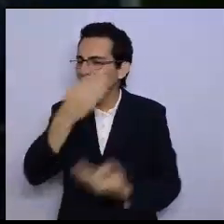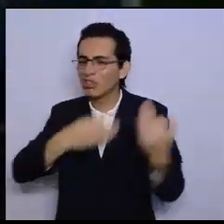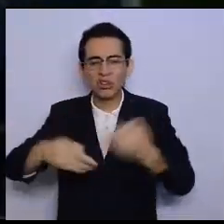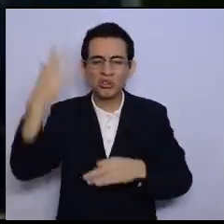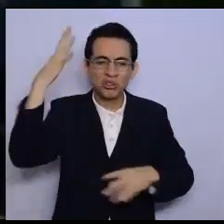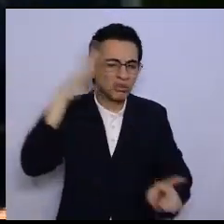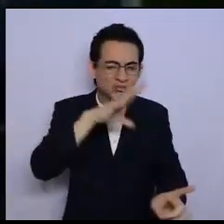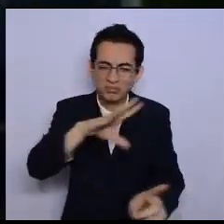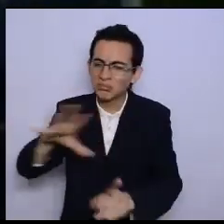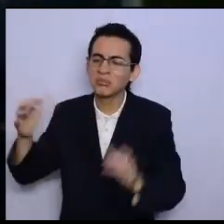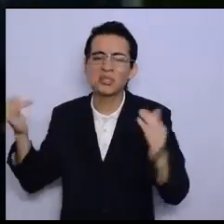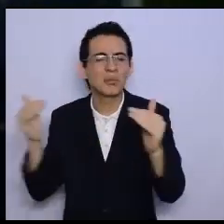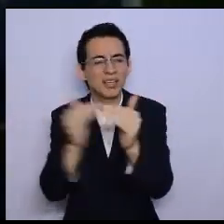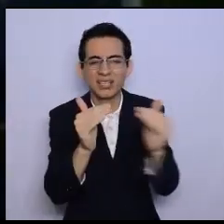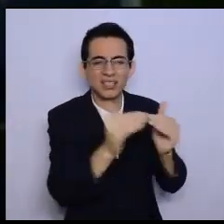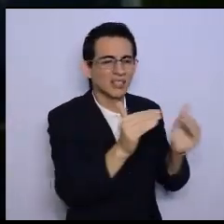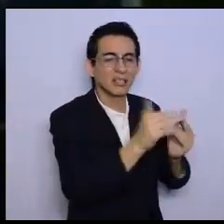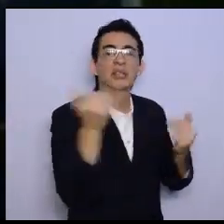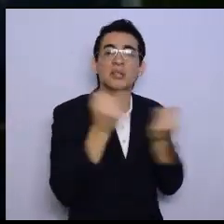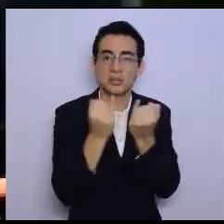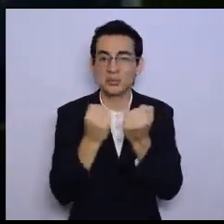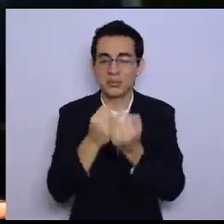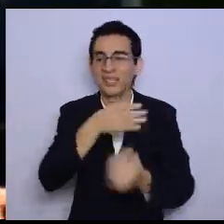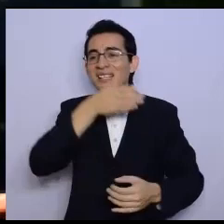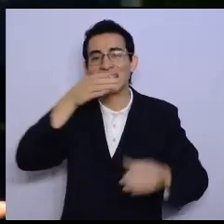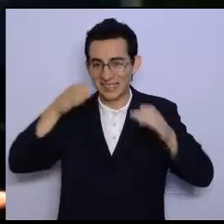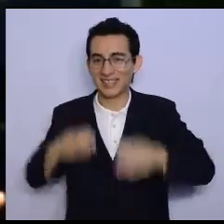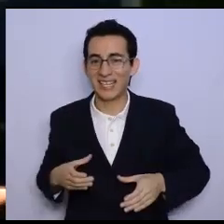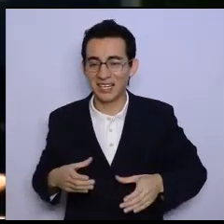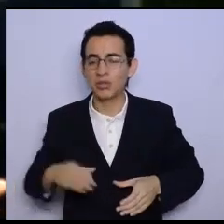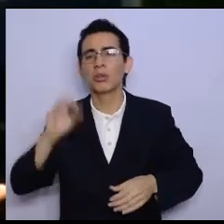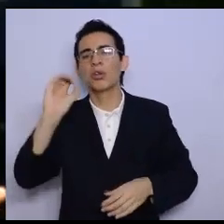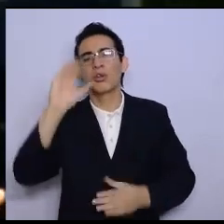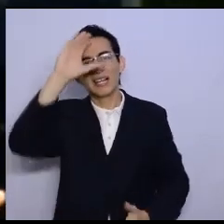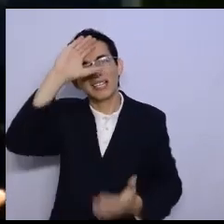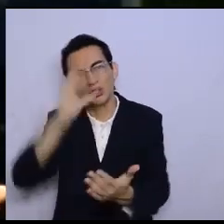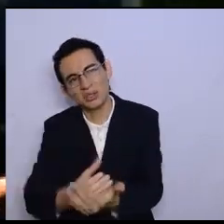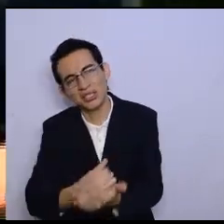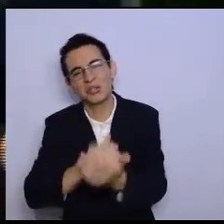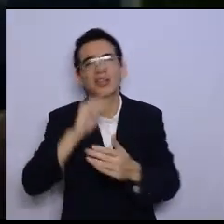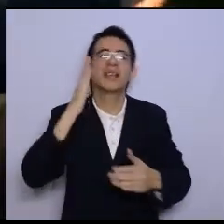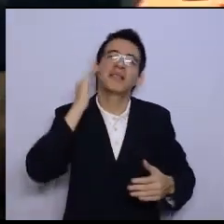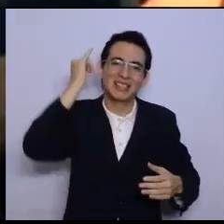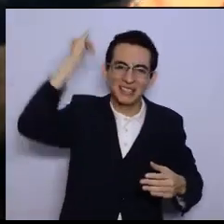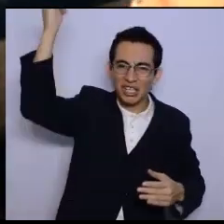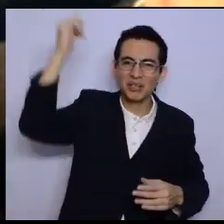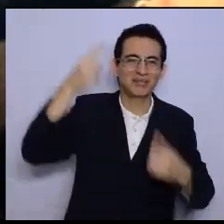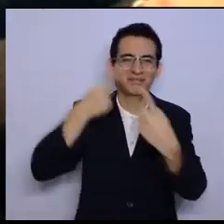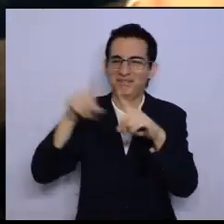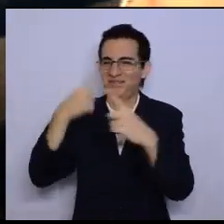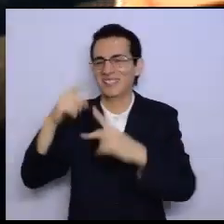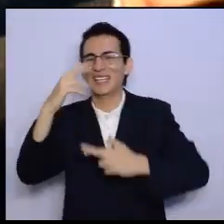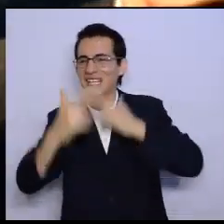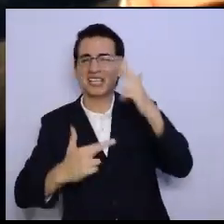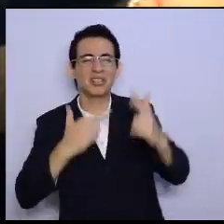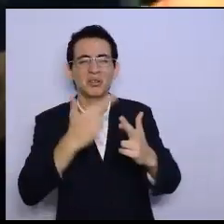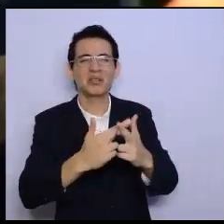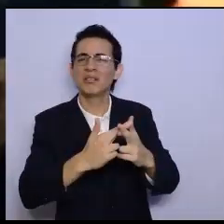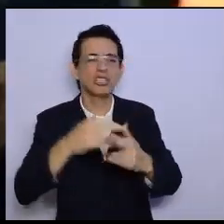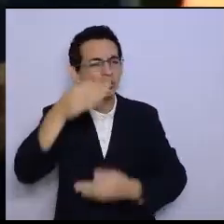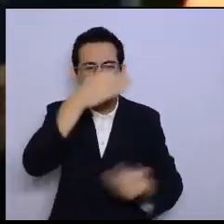las cosas. Los cristianos también tienen accidentes y chocan sus carros. Muchos cristianos salieron afectados con